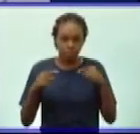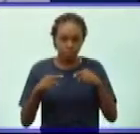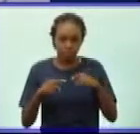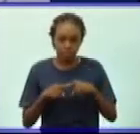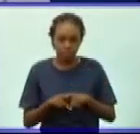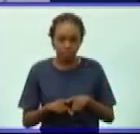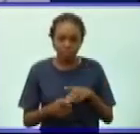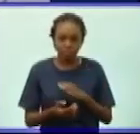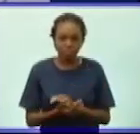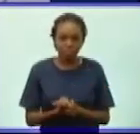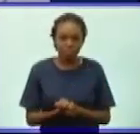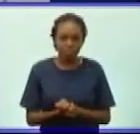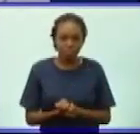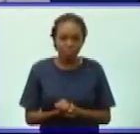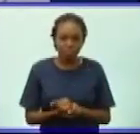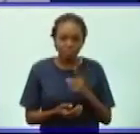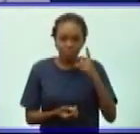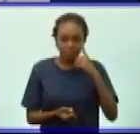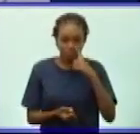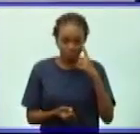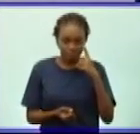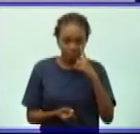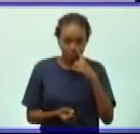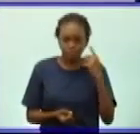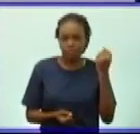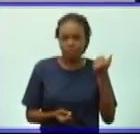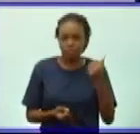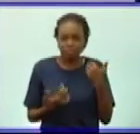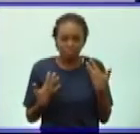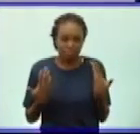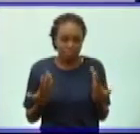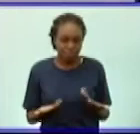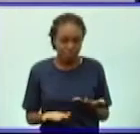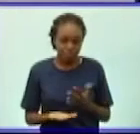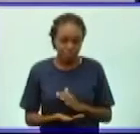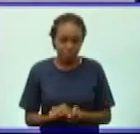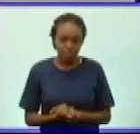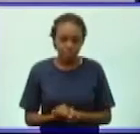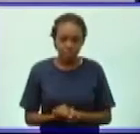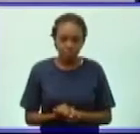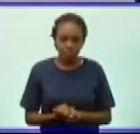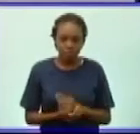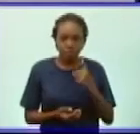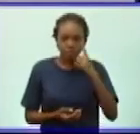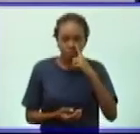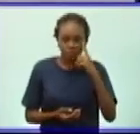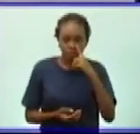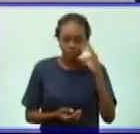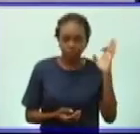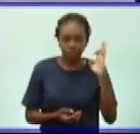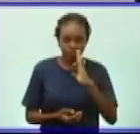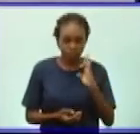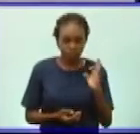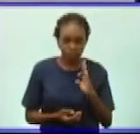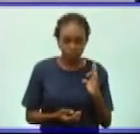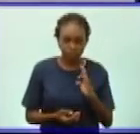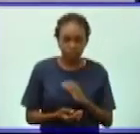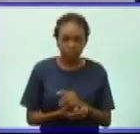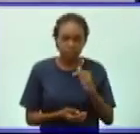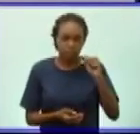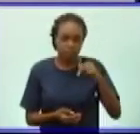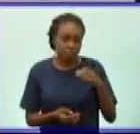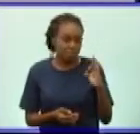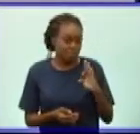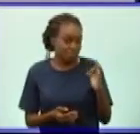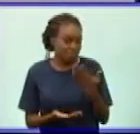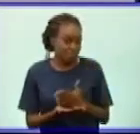tecnología. Ciencias que una de sus ramas es la ciencia física. ¿Y qué es la que estudia la física?